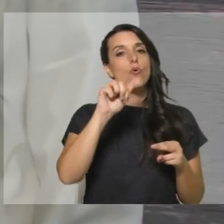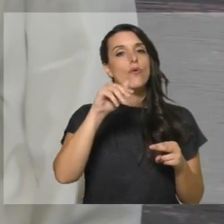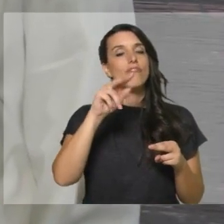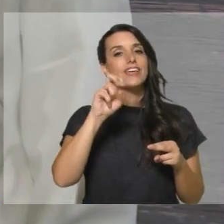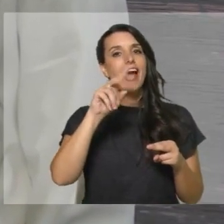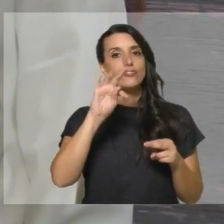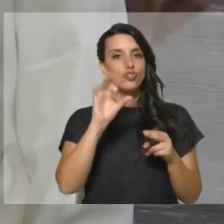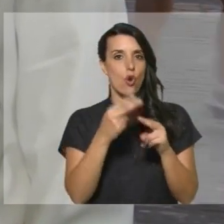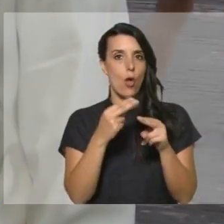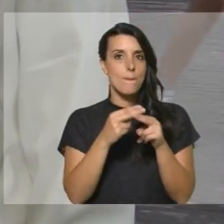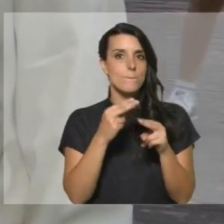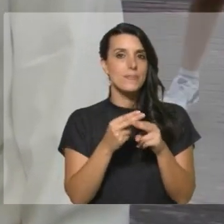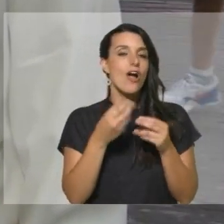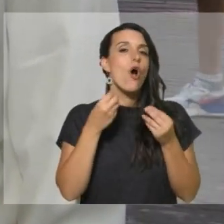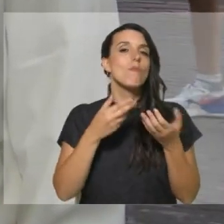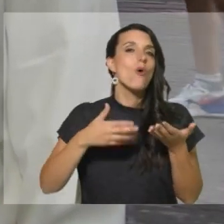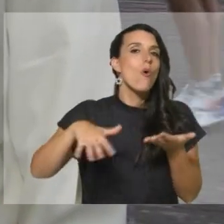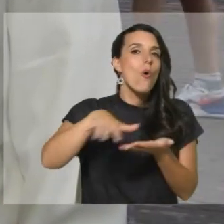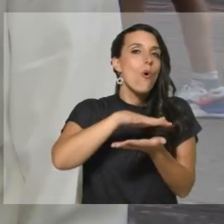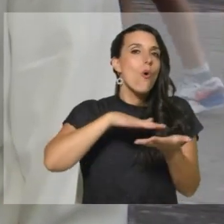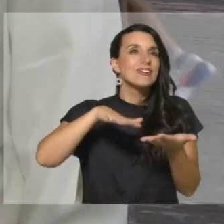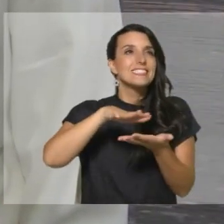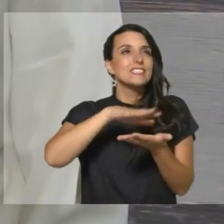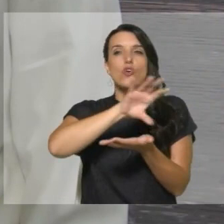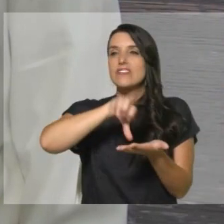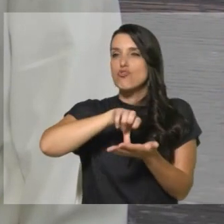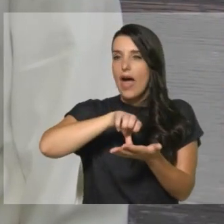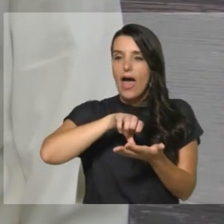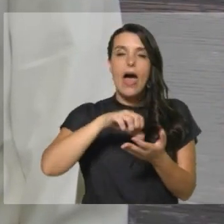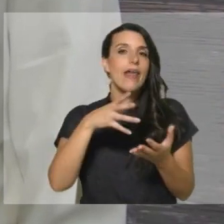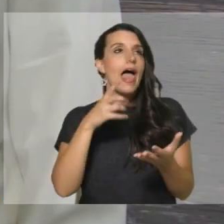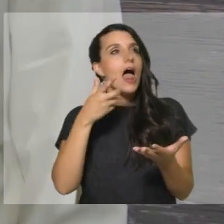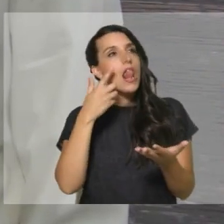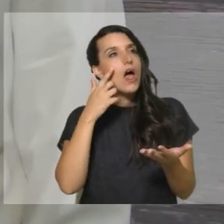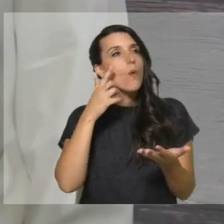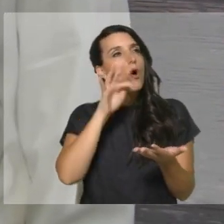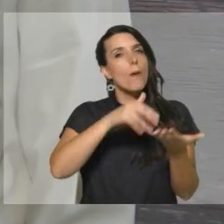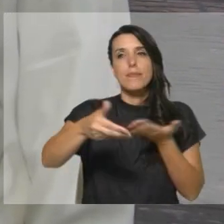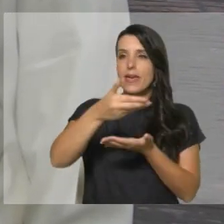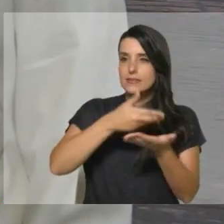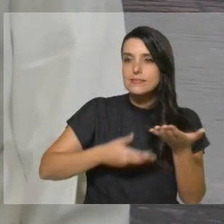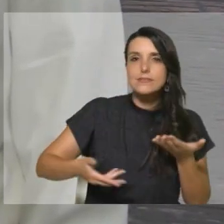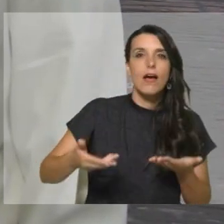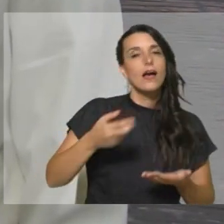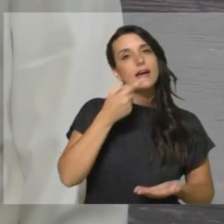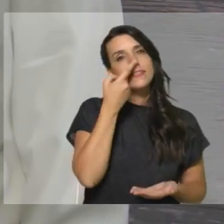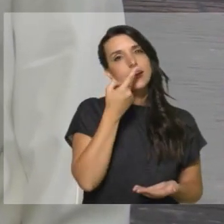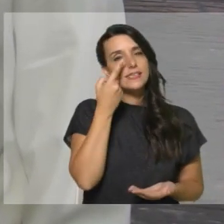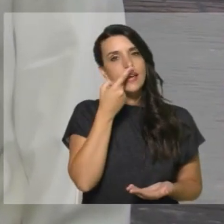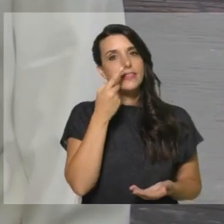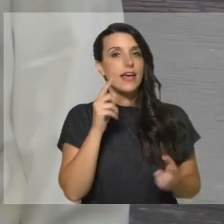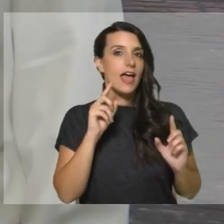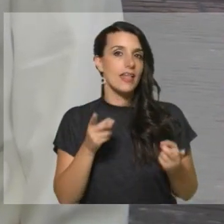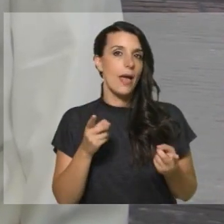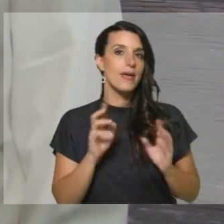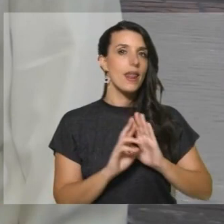urbana de tránsito, por decirlo así, pero bueno, tiene muchas lecturas también de convivencia, ¿no? Creo que es bien interesante y también